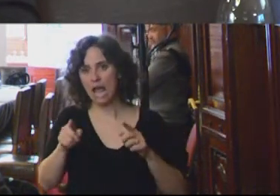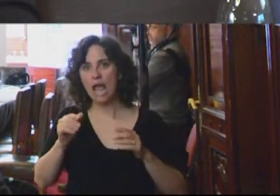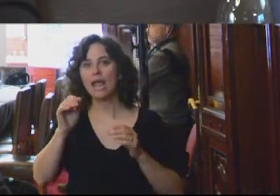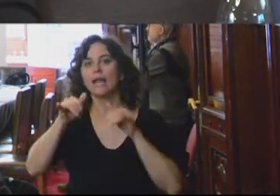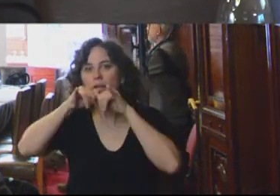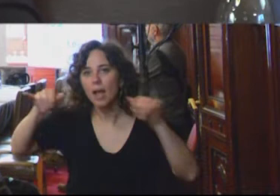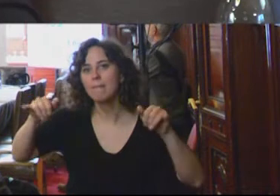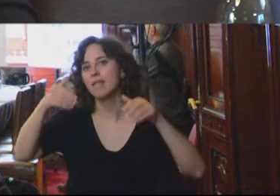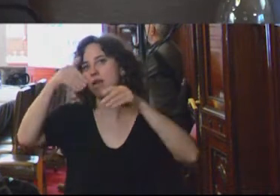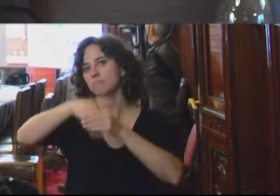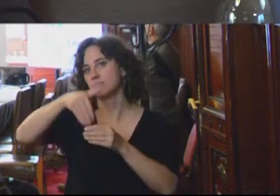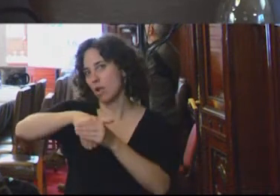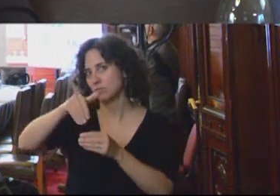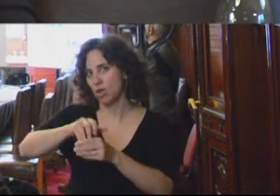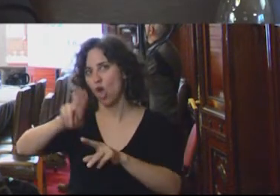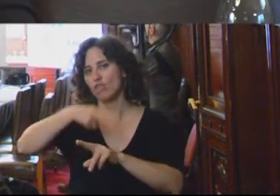la presidencia en el Ecuador,